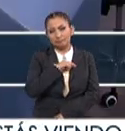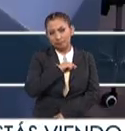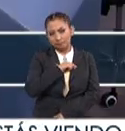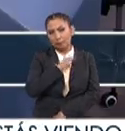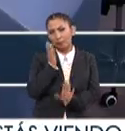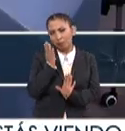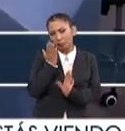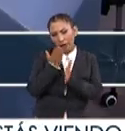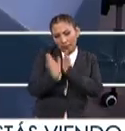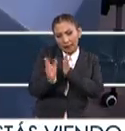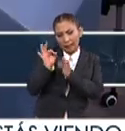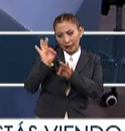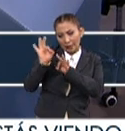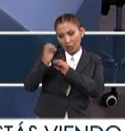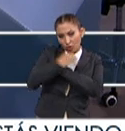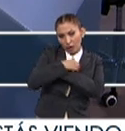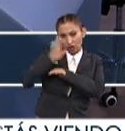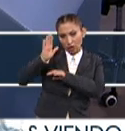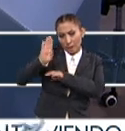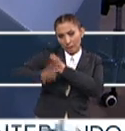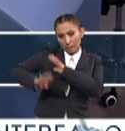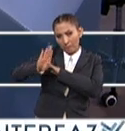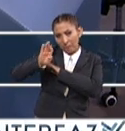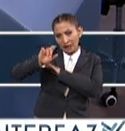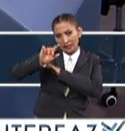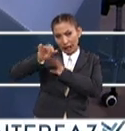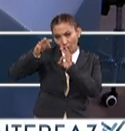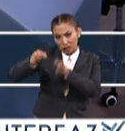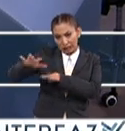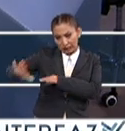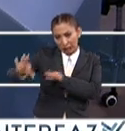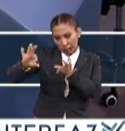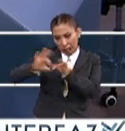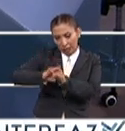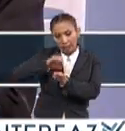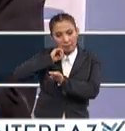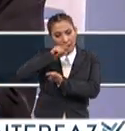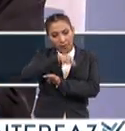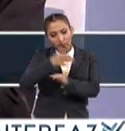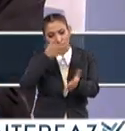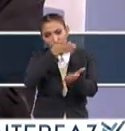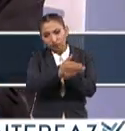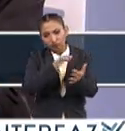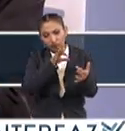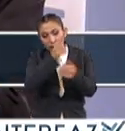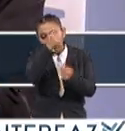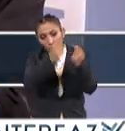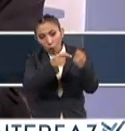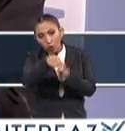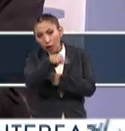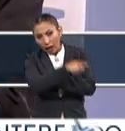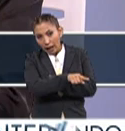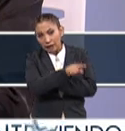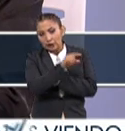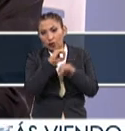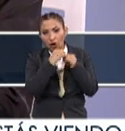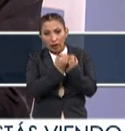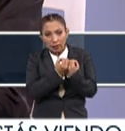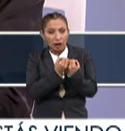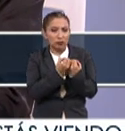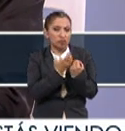de trabajar con las escuelas de educación básica oficiales, bueno, pues también acudimos a algunas organizaciones